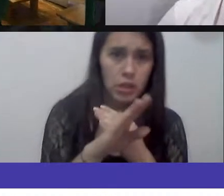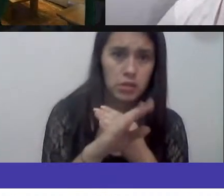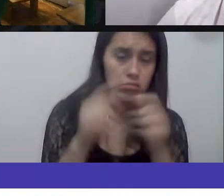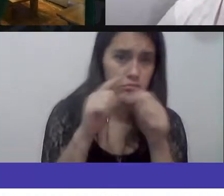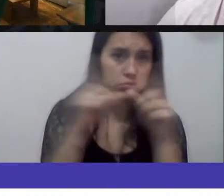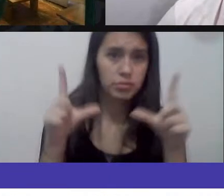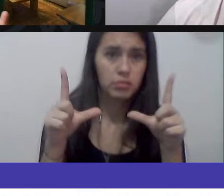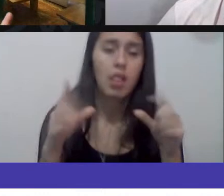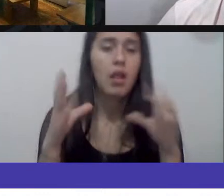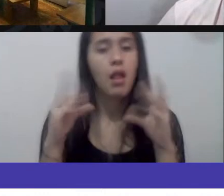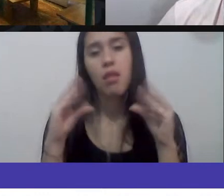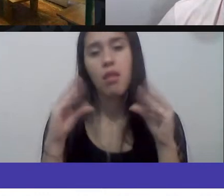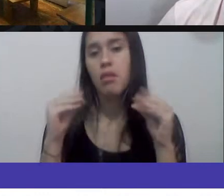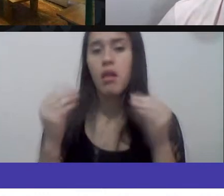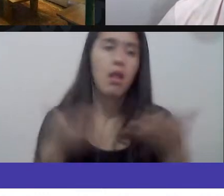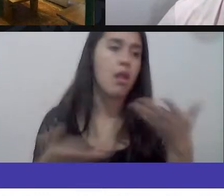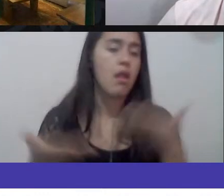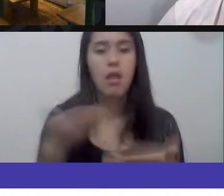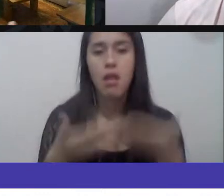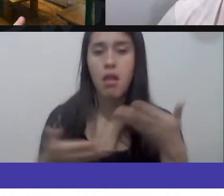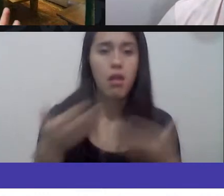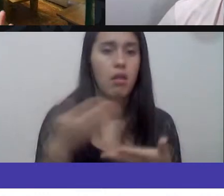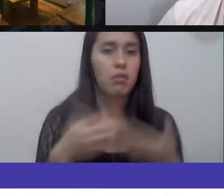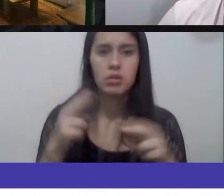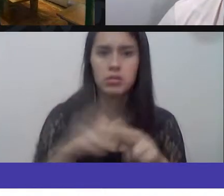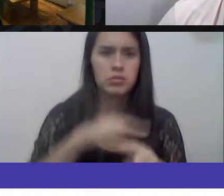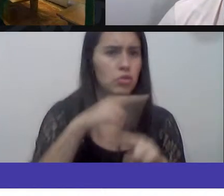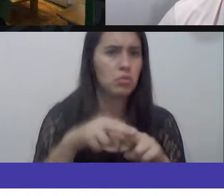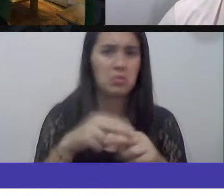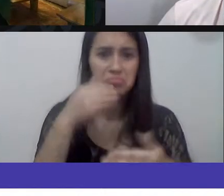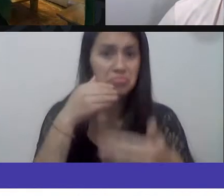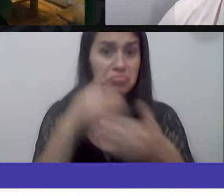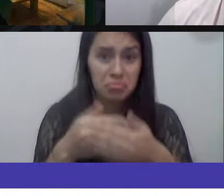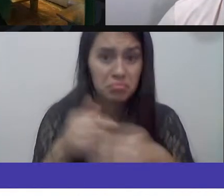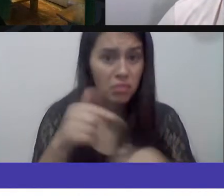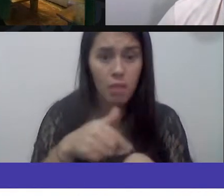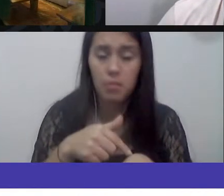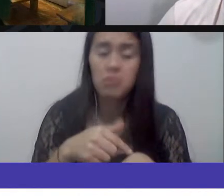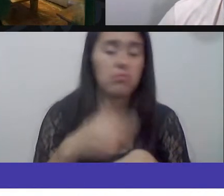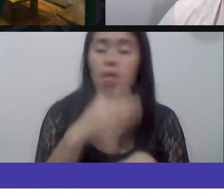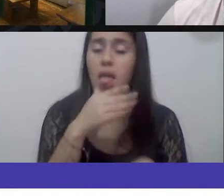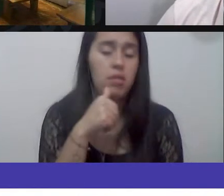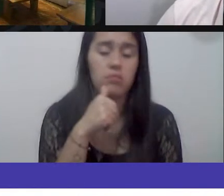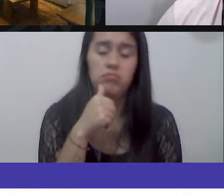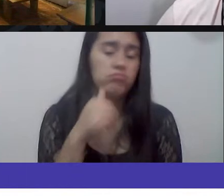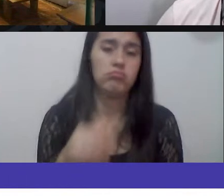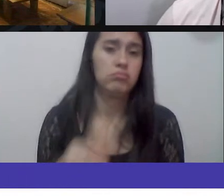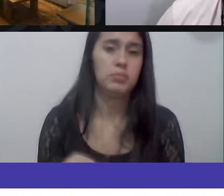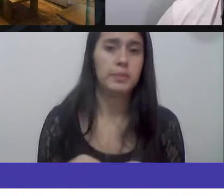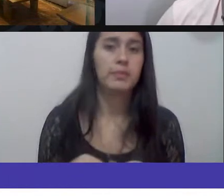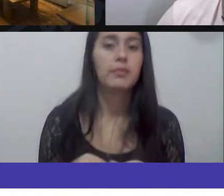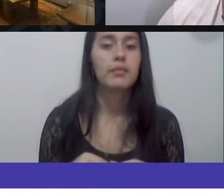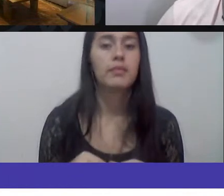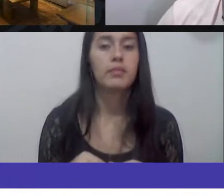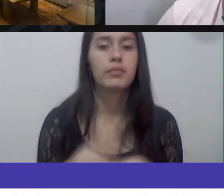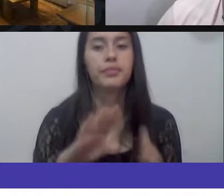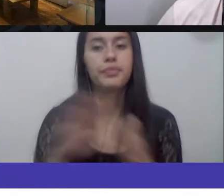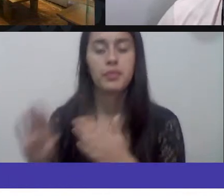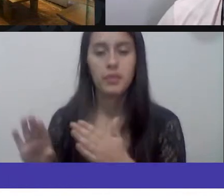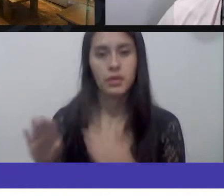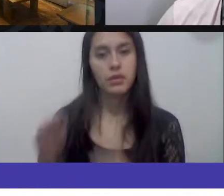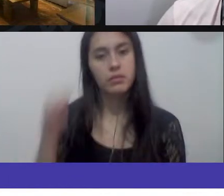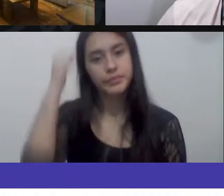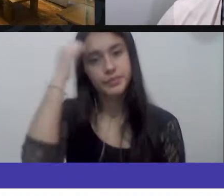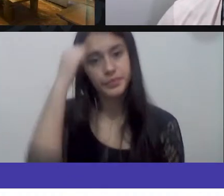ahí, sin darle iniciar la transmisión, pues no van a tener ese límite de tiempo. Respondo la